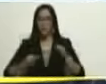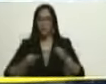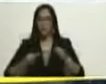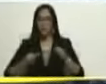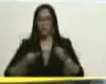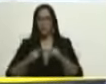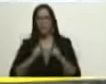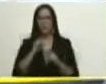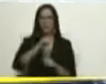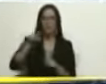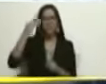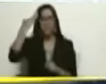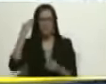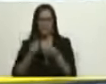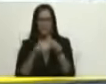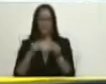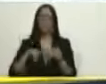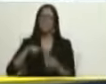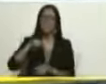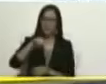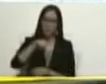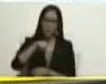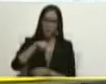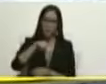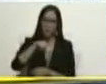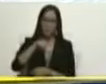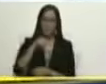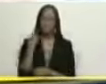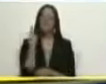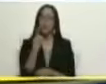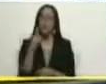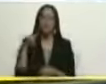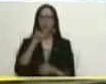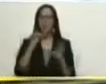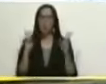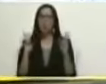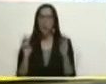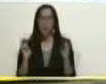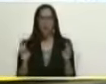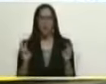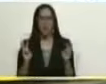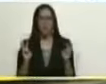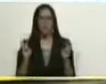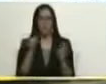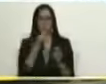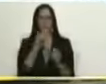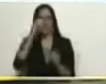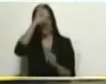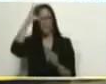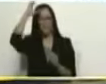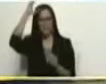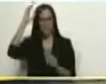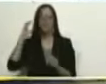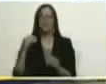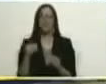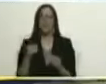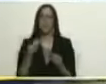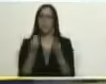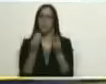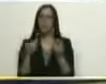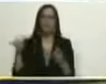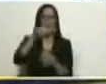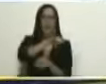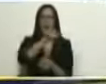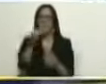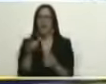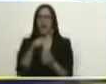Pero ustedes saben qué hicieron con ese avión, que era un avión muy moderno, de gran capacidad, con que llevamos muchas veces ayuda